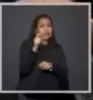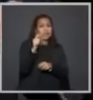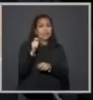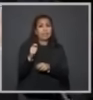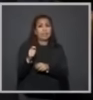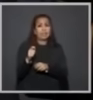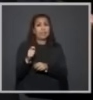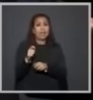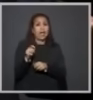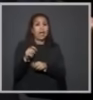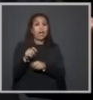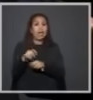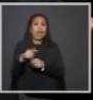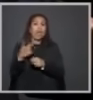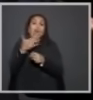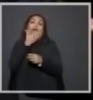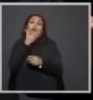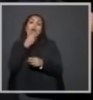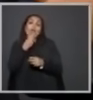impunidad,